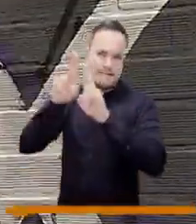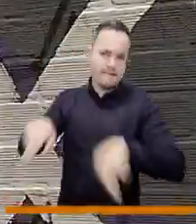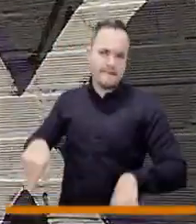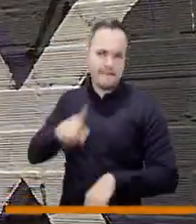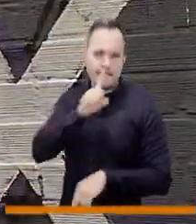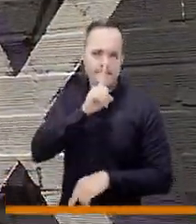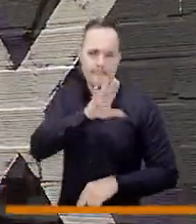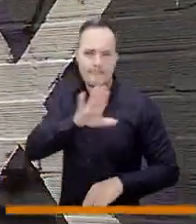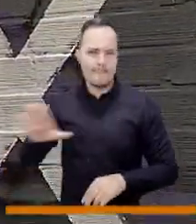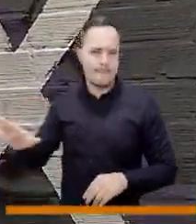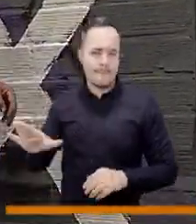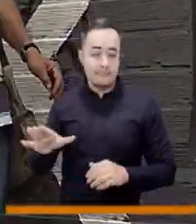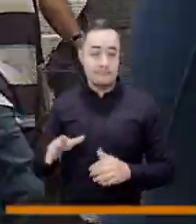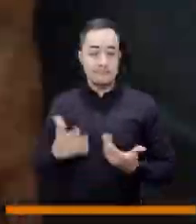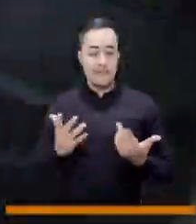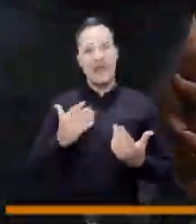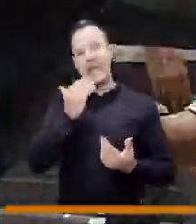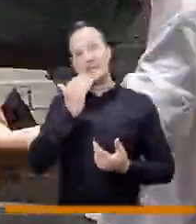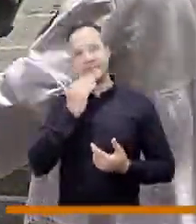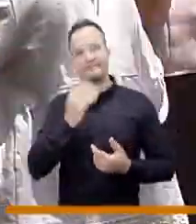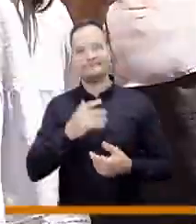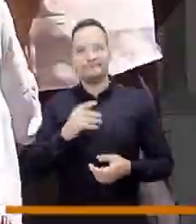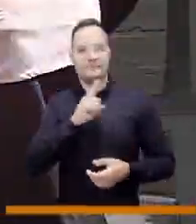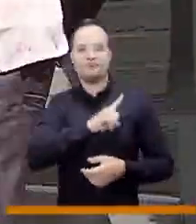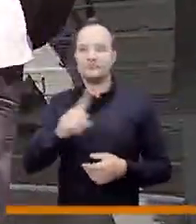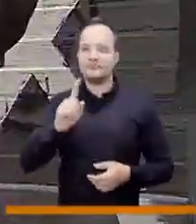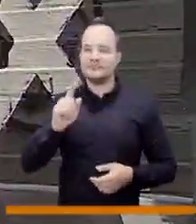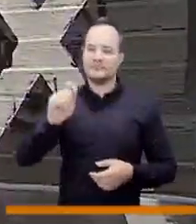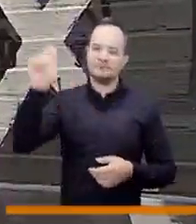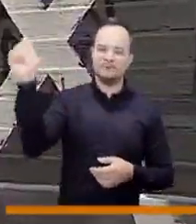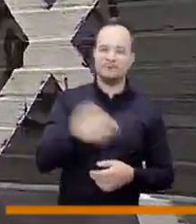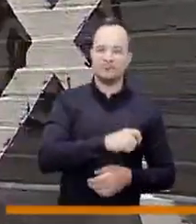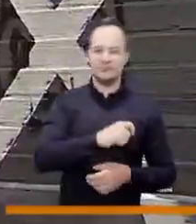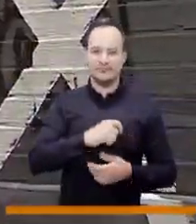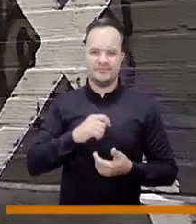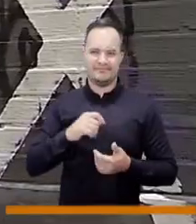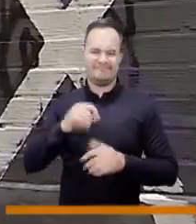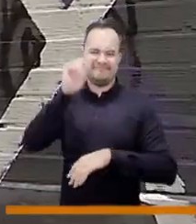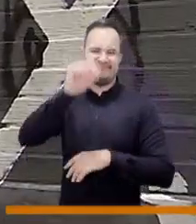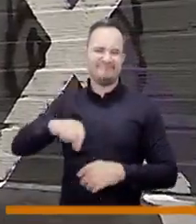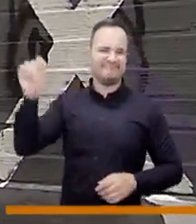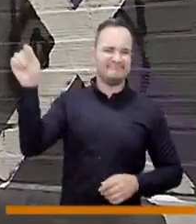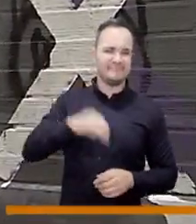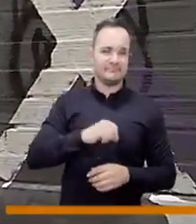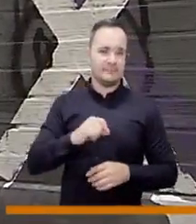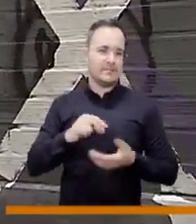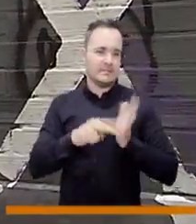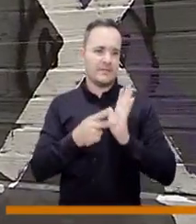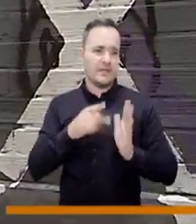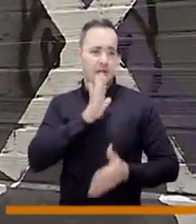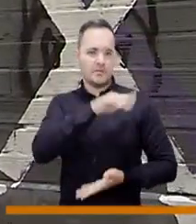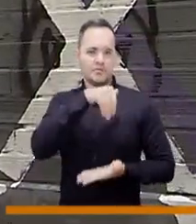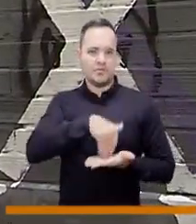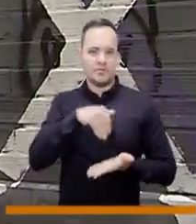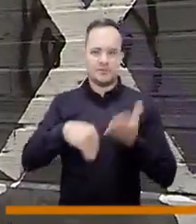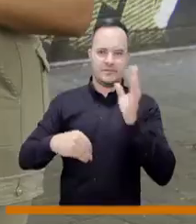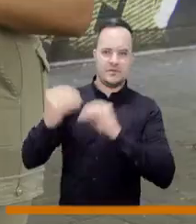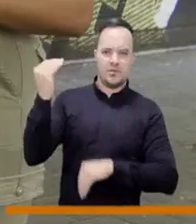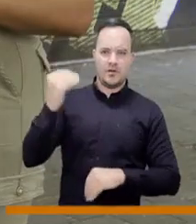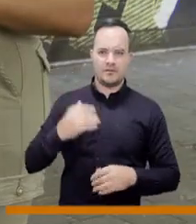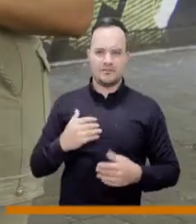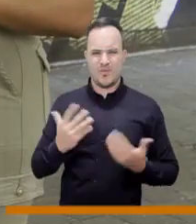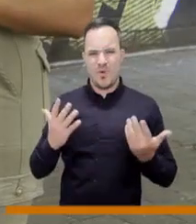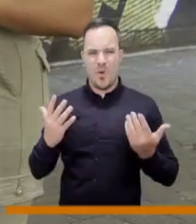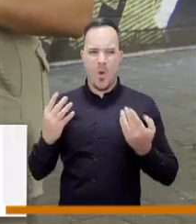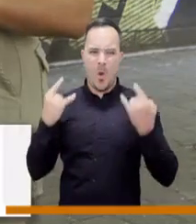que una persona venga y tache a que una persona no solamente tache y le presente al mundo su desagrado desde